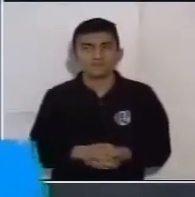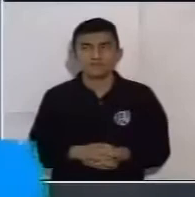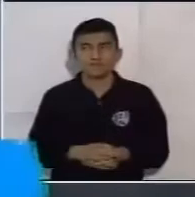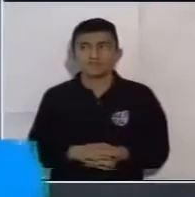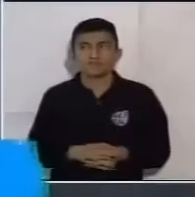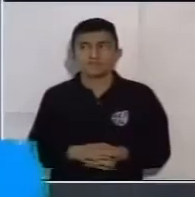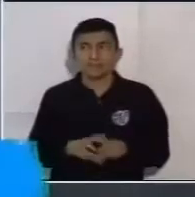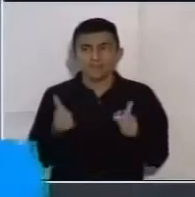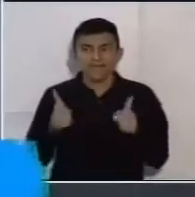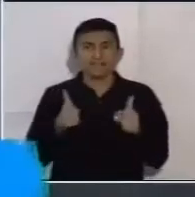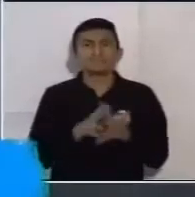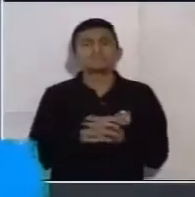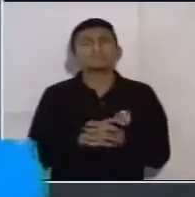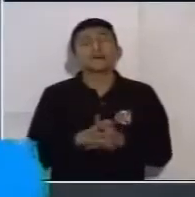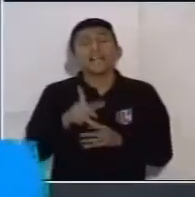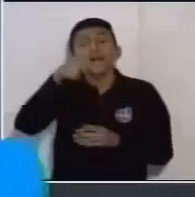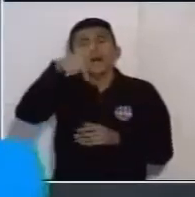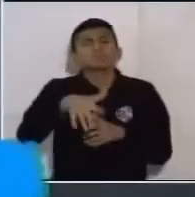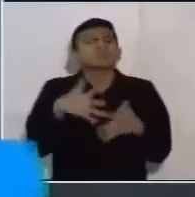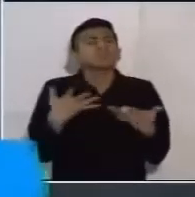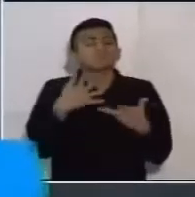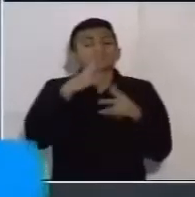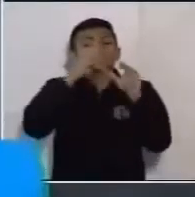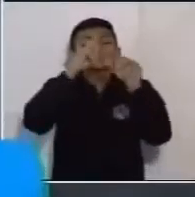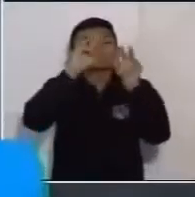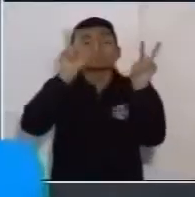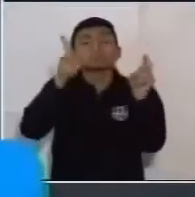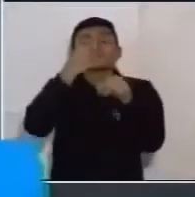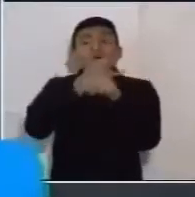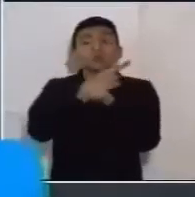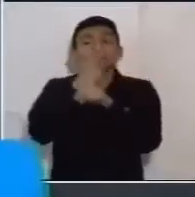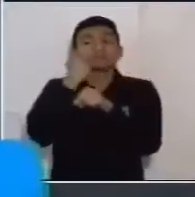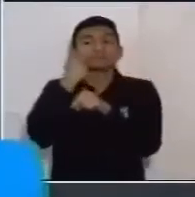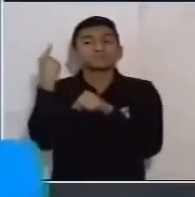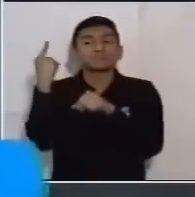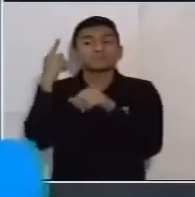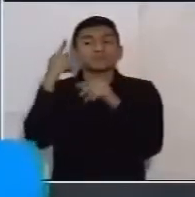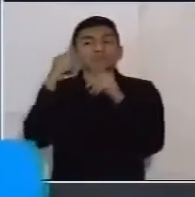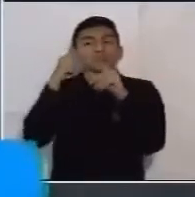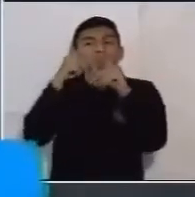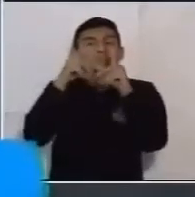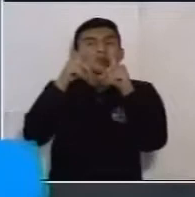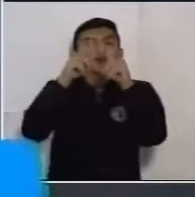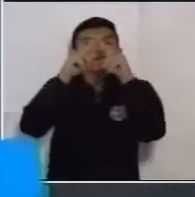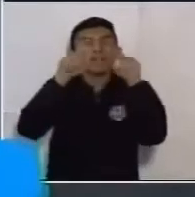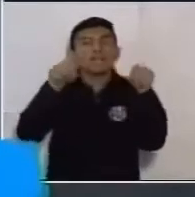Pues ahora vamos a utilizar esta figura, ¿sí?